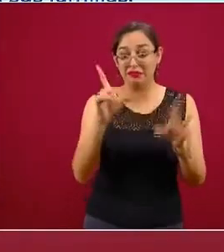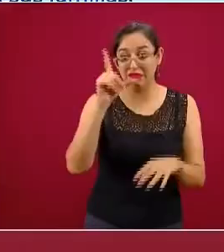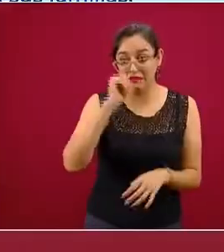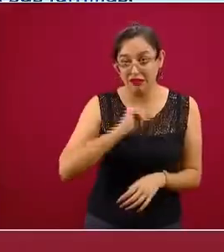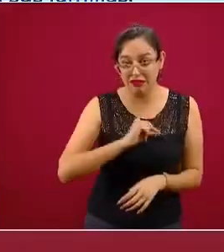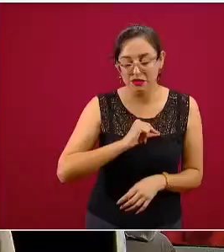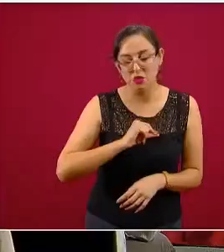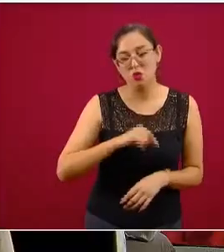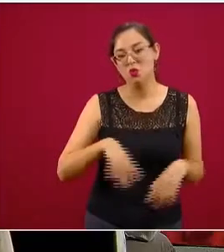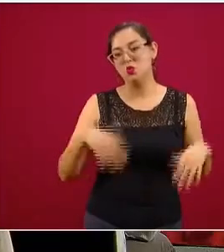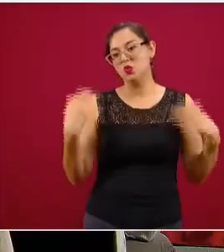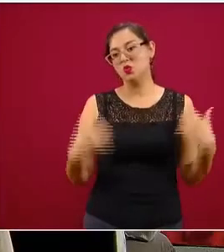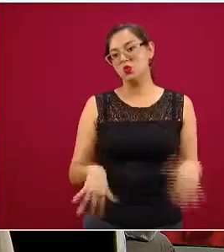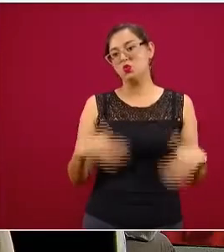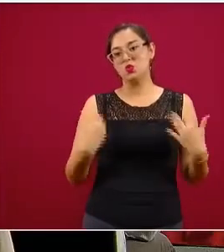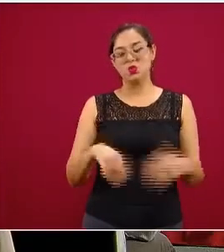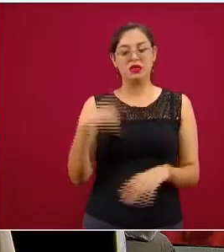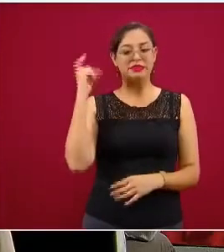Entonces,